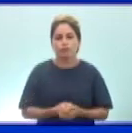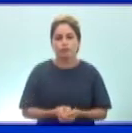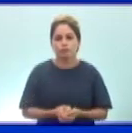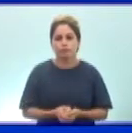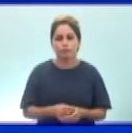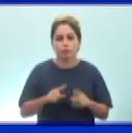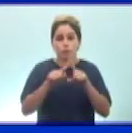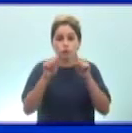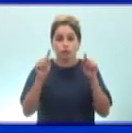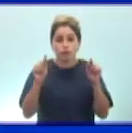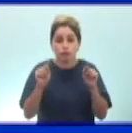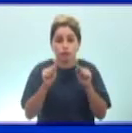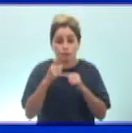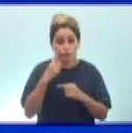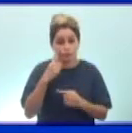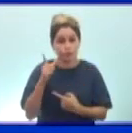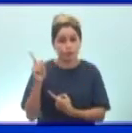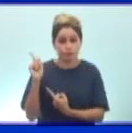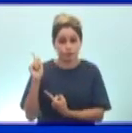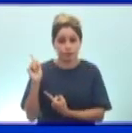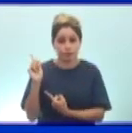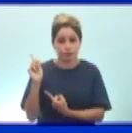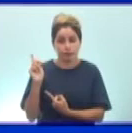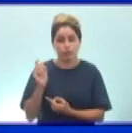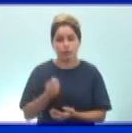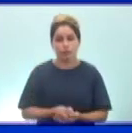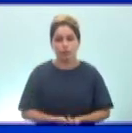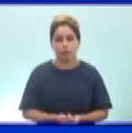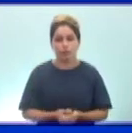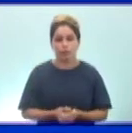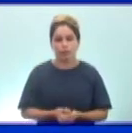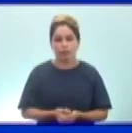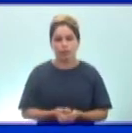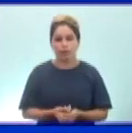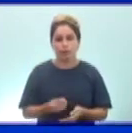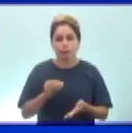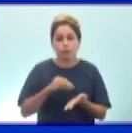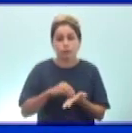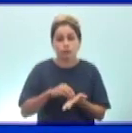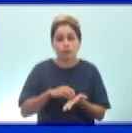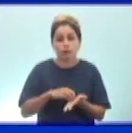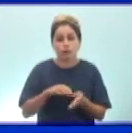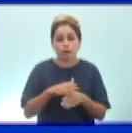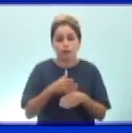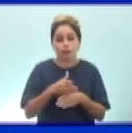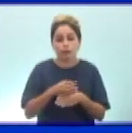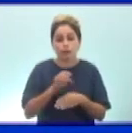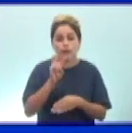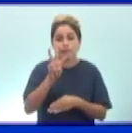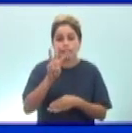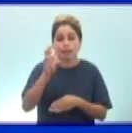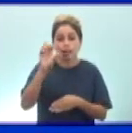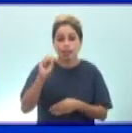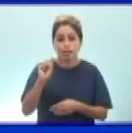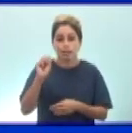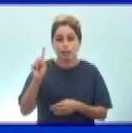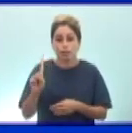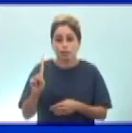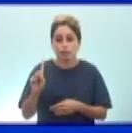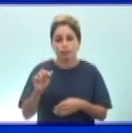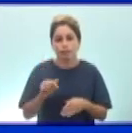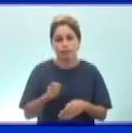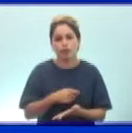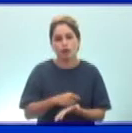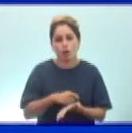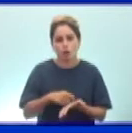paréntesis y agregando a continuación la distribución en la distribución 3s1, que es la correspondiente al sodio. Le daremos unos